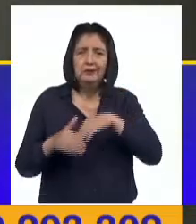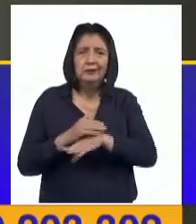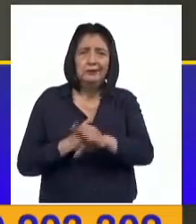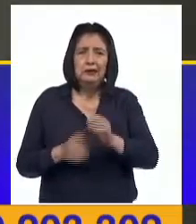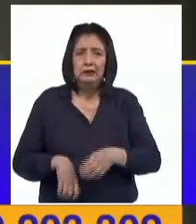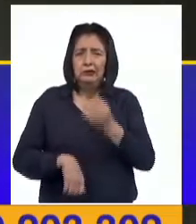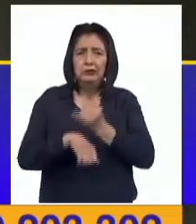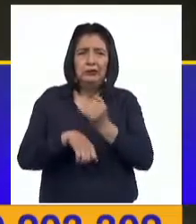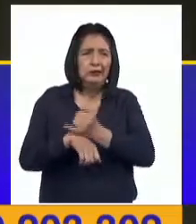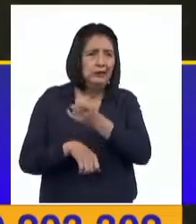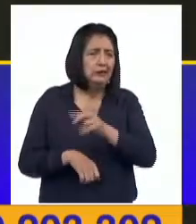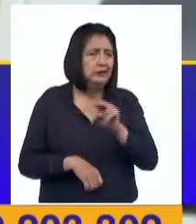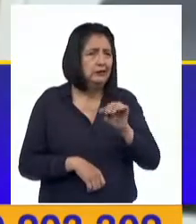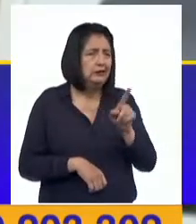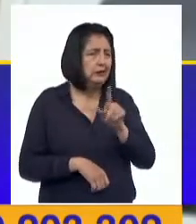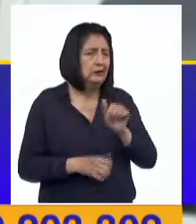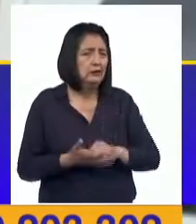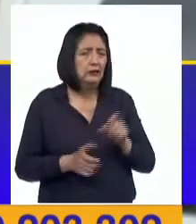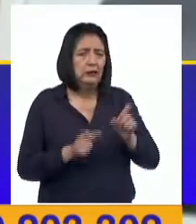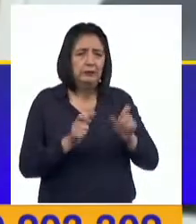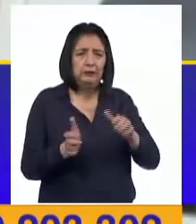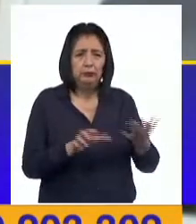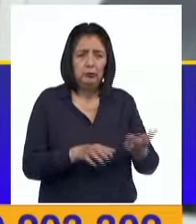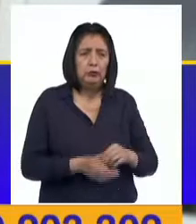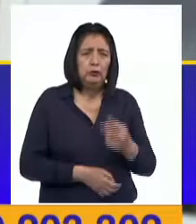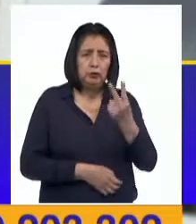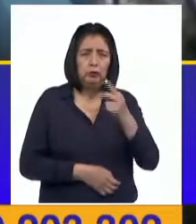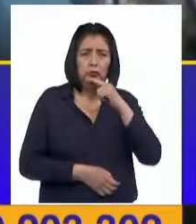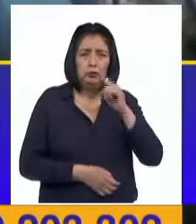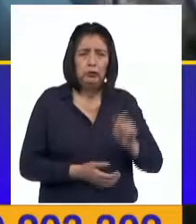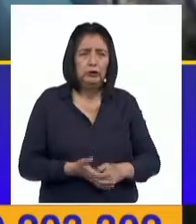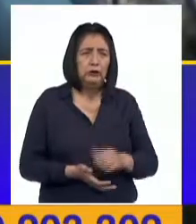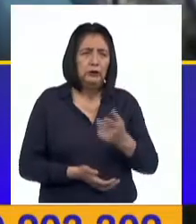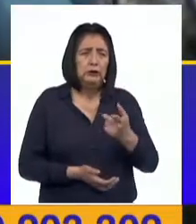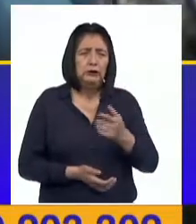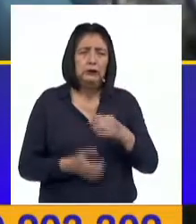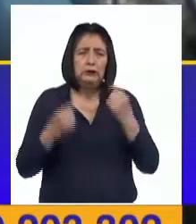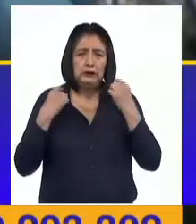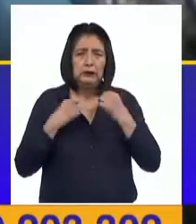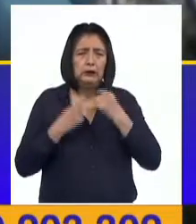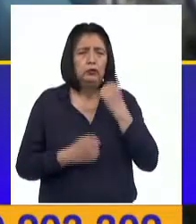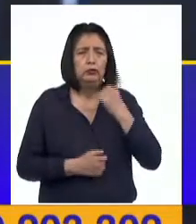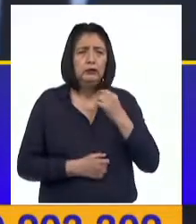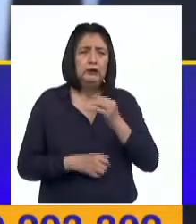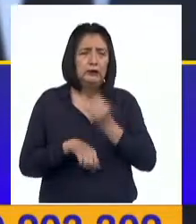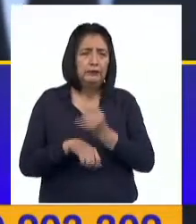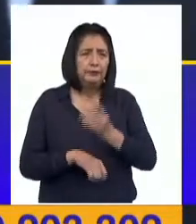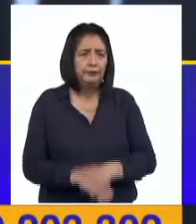de la catedral de niza las víctimas mortales son dos mujeres y ex sacristán de la iglesia